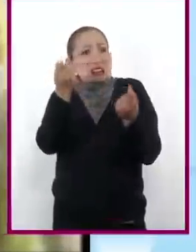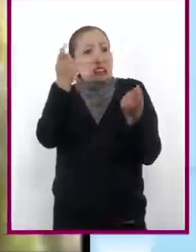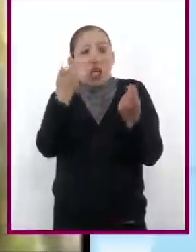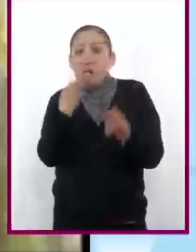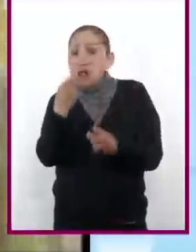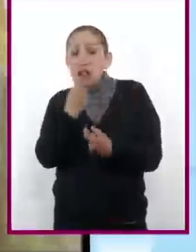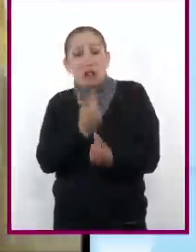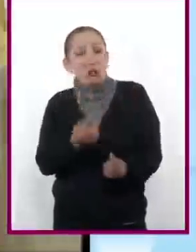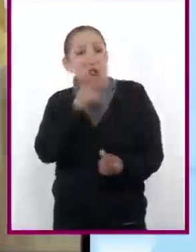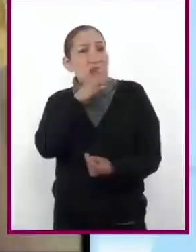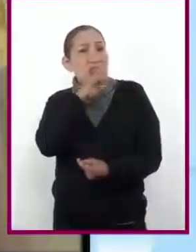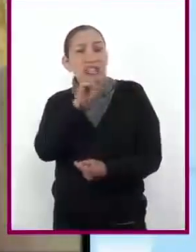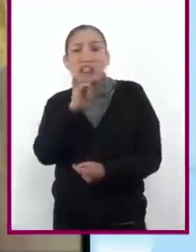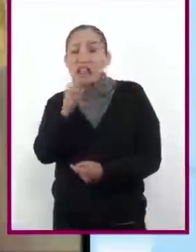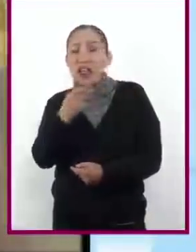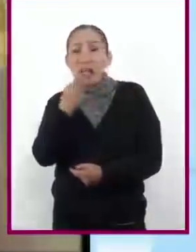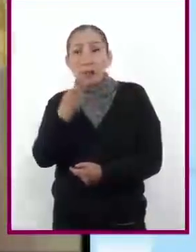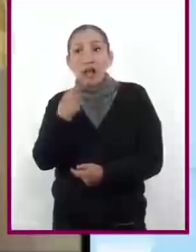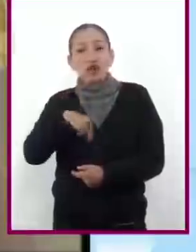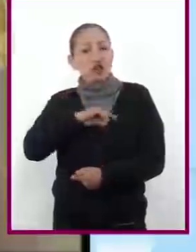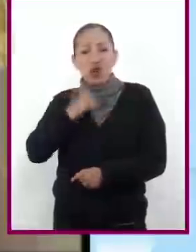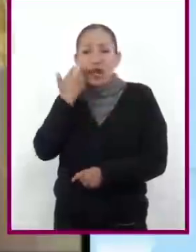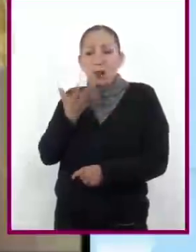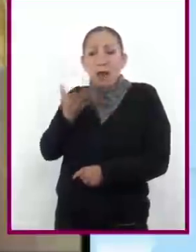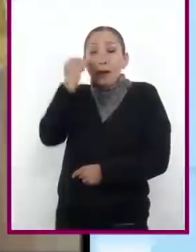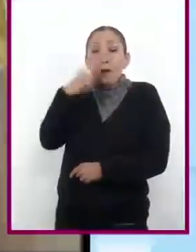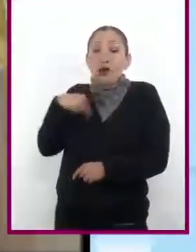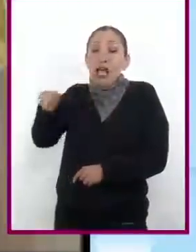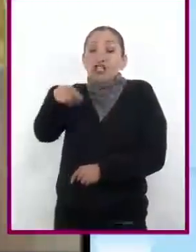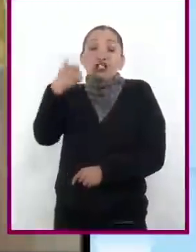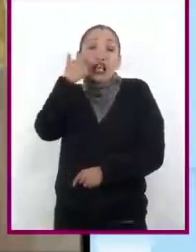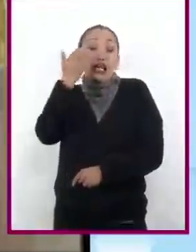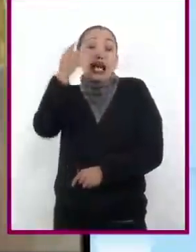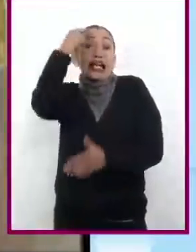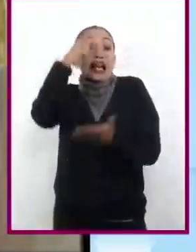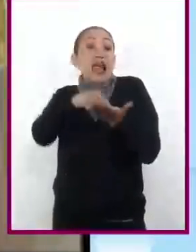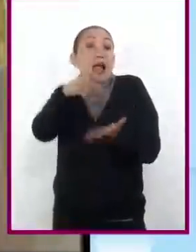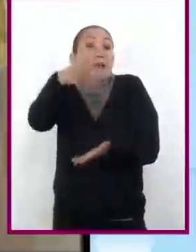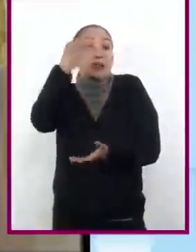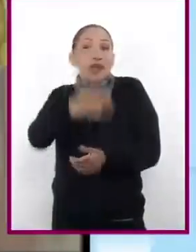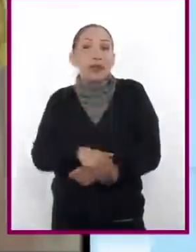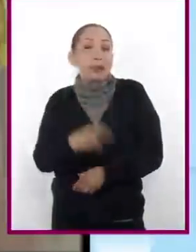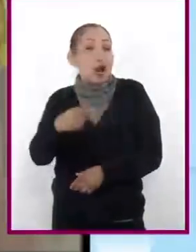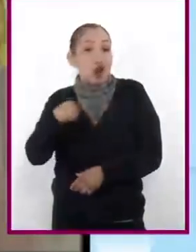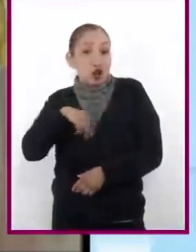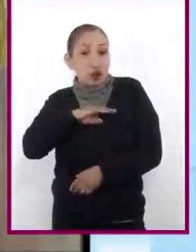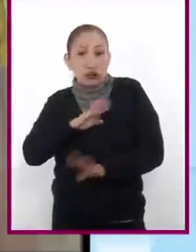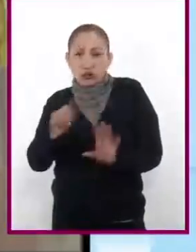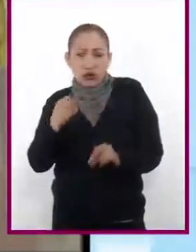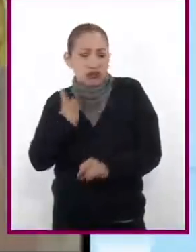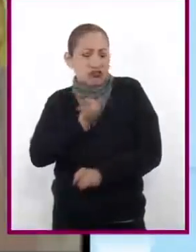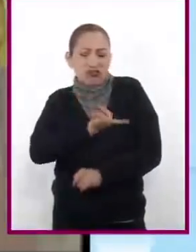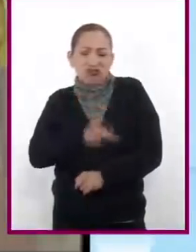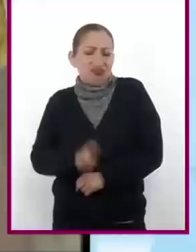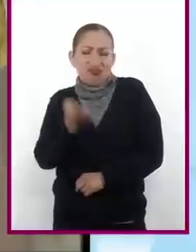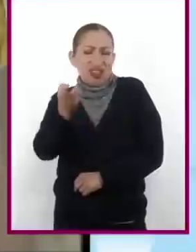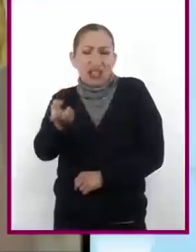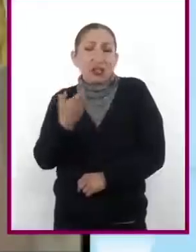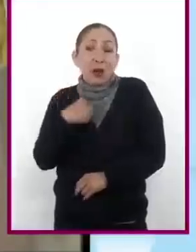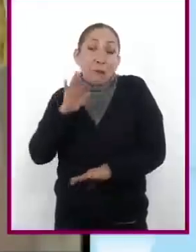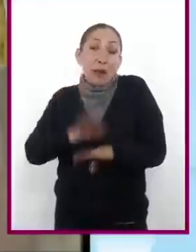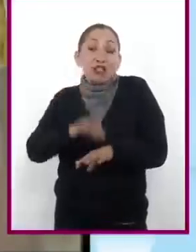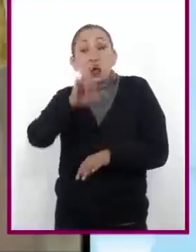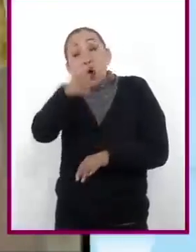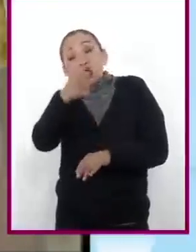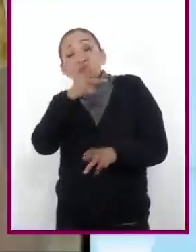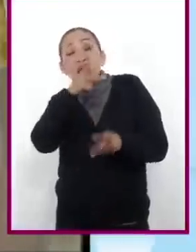los niños ni los padres. Nosotros no lo quisimos aprender porque ellos querían que íbamos a aprender, pero nosotros ya no quisimos. Más unas